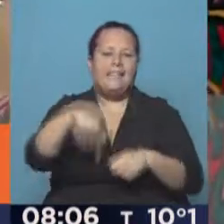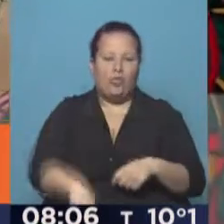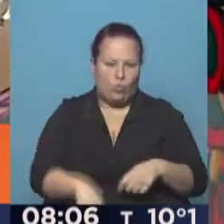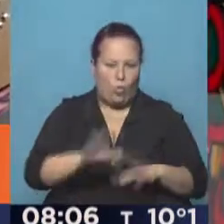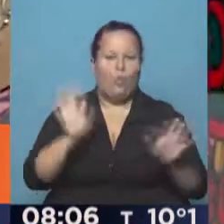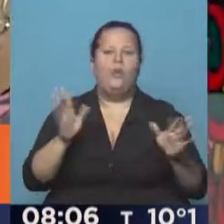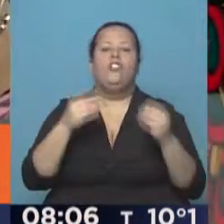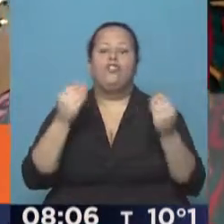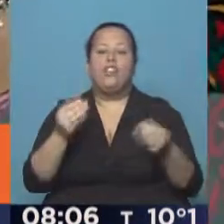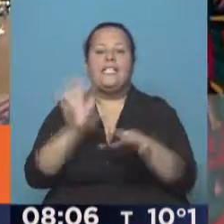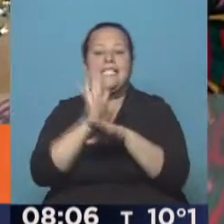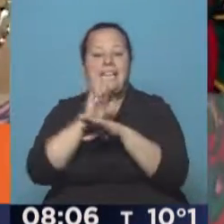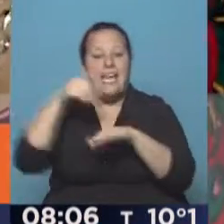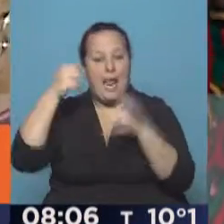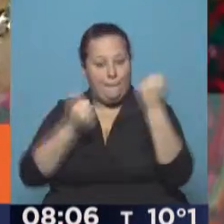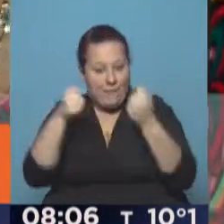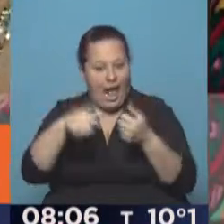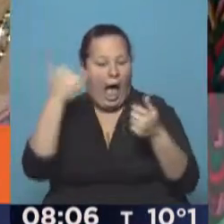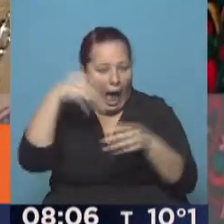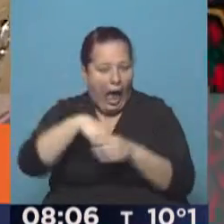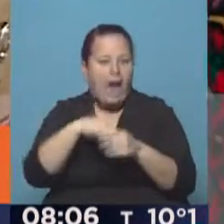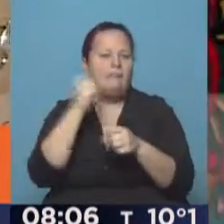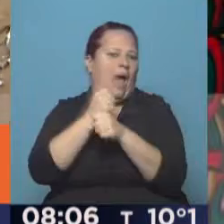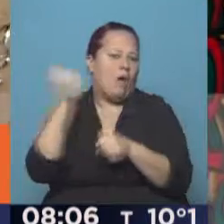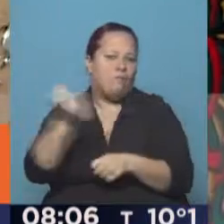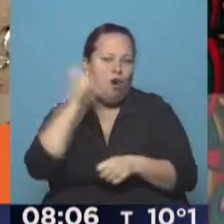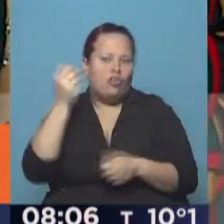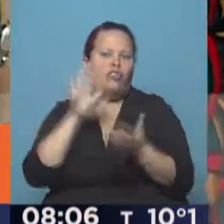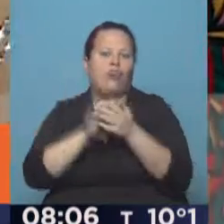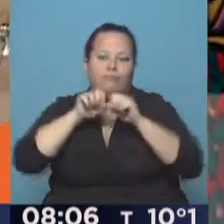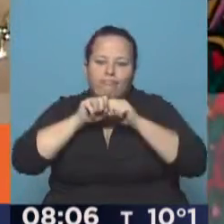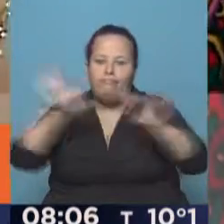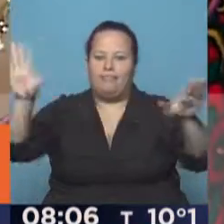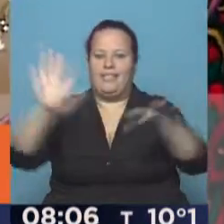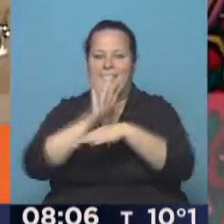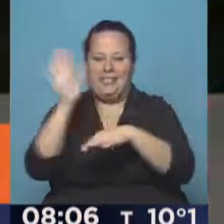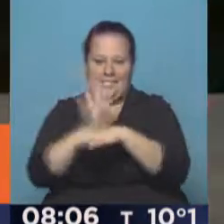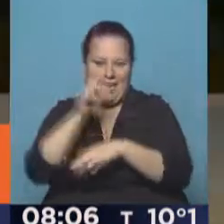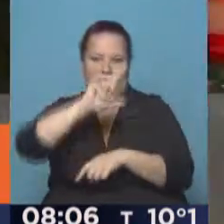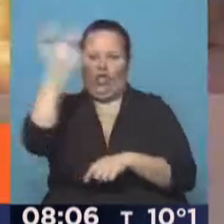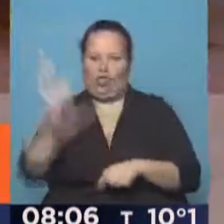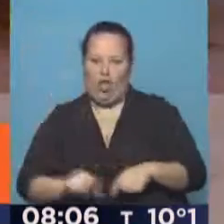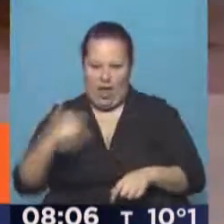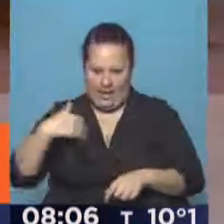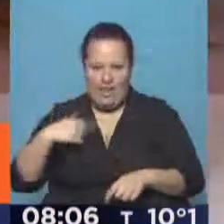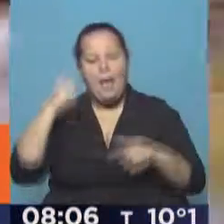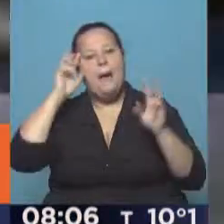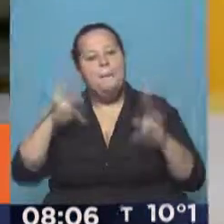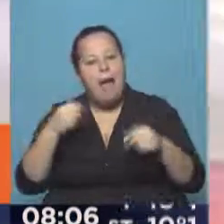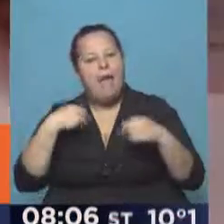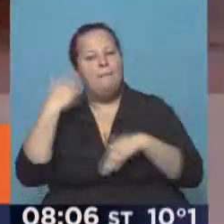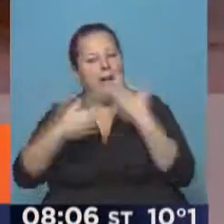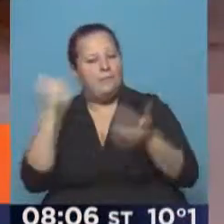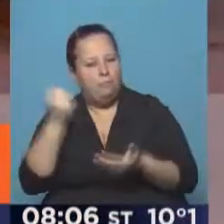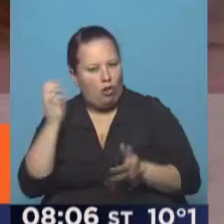con lo cual los cinemóviles hacen un trabajo fundamental para lo que es la distribución de la cinematografía en todo el país la idea es seguir jerarquizando